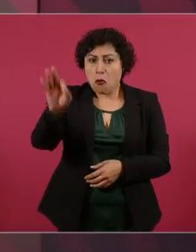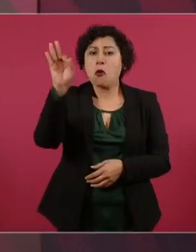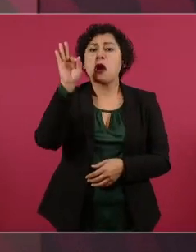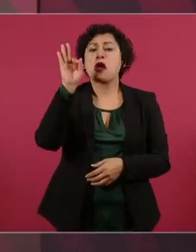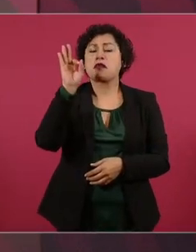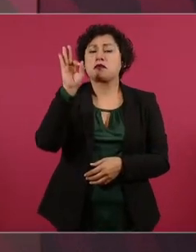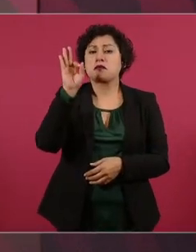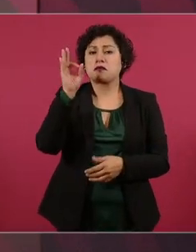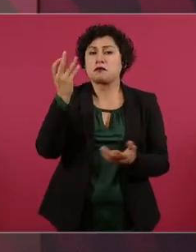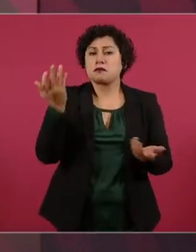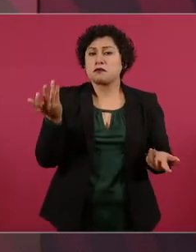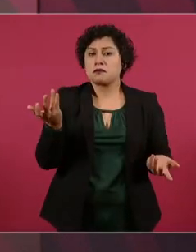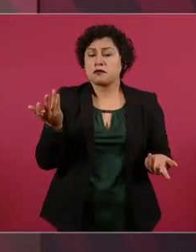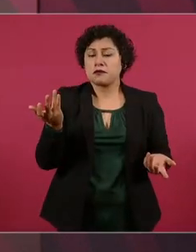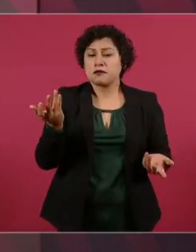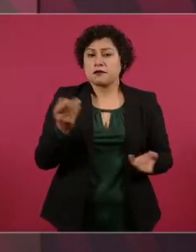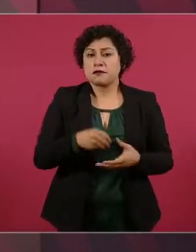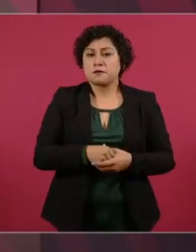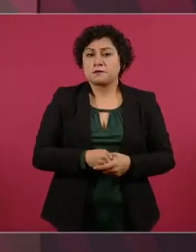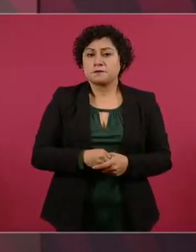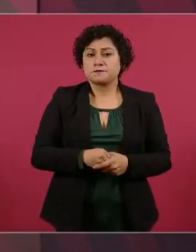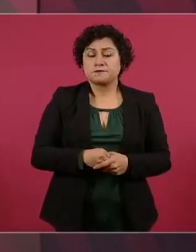de